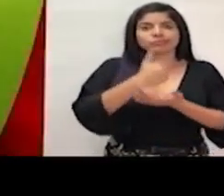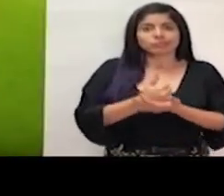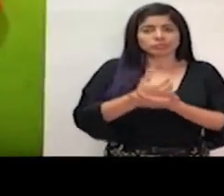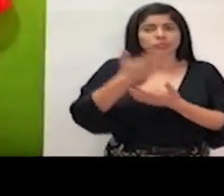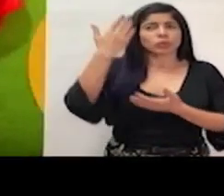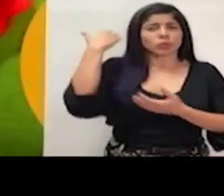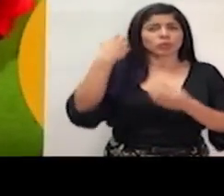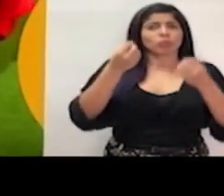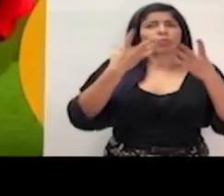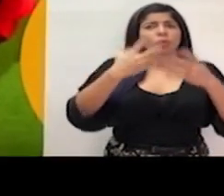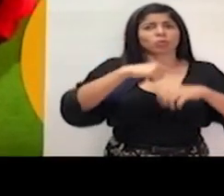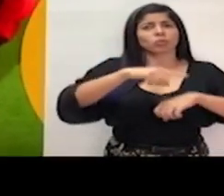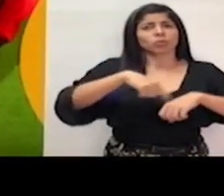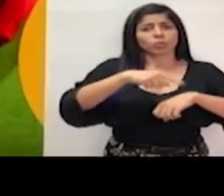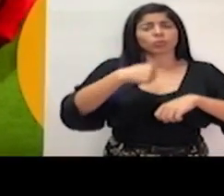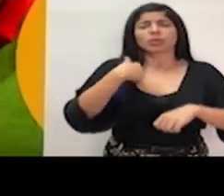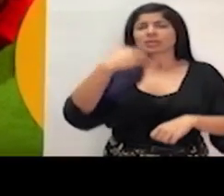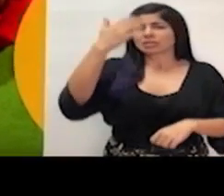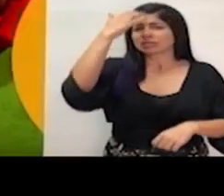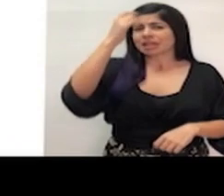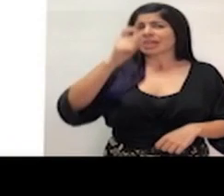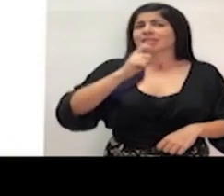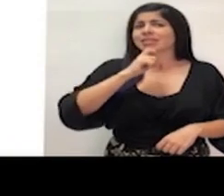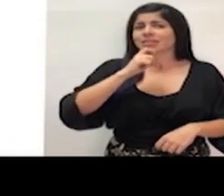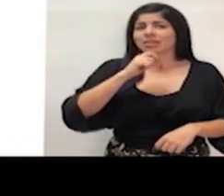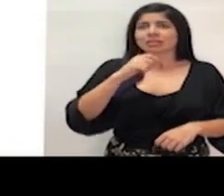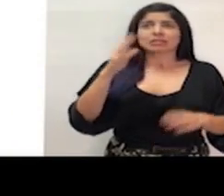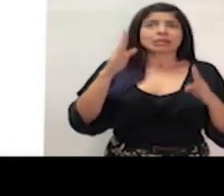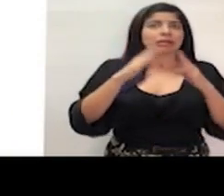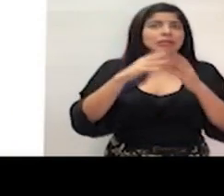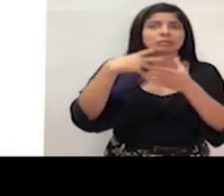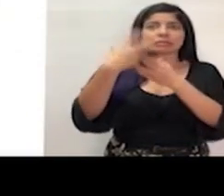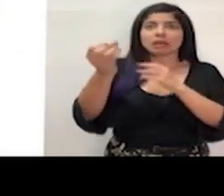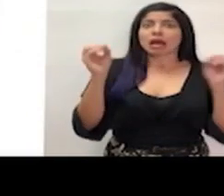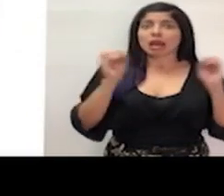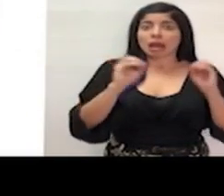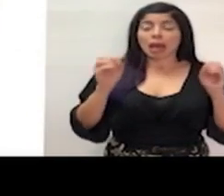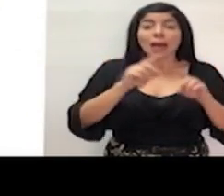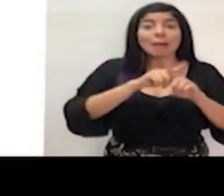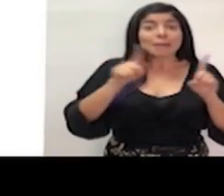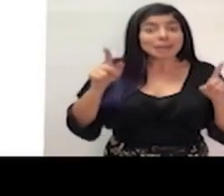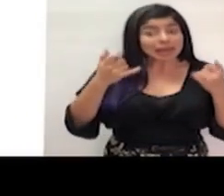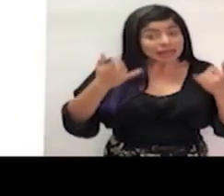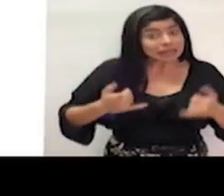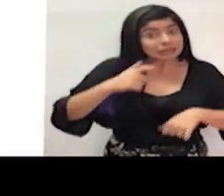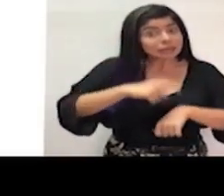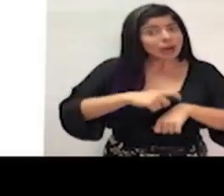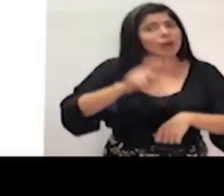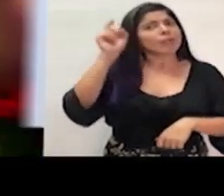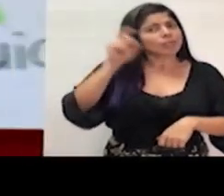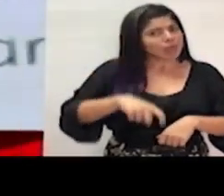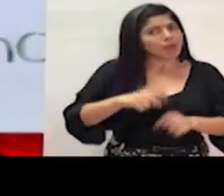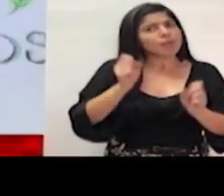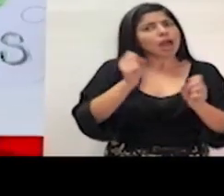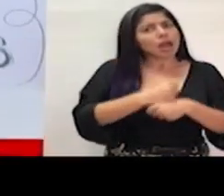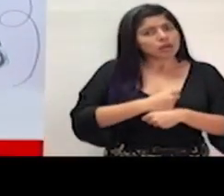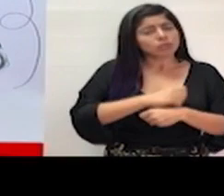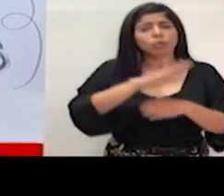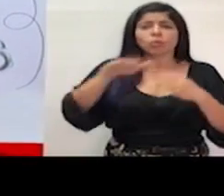Estoy en aislamiento muchos días. Sé que es difícil no salir de casa, pero en este momento hay que